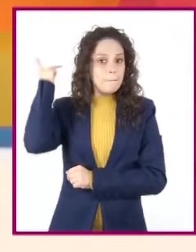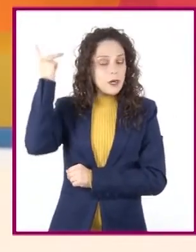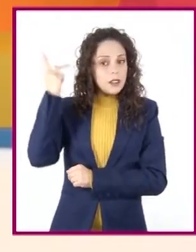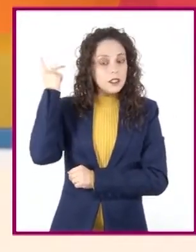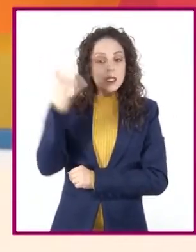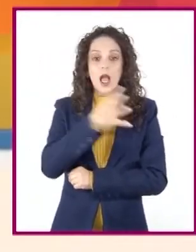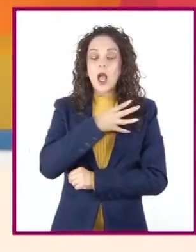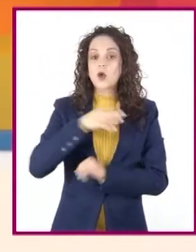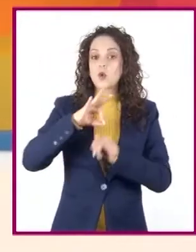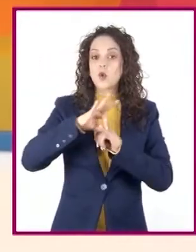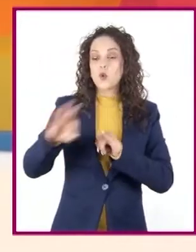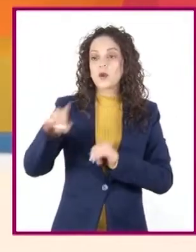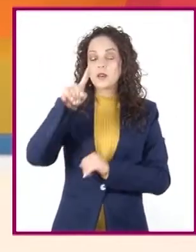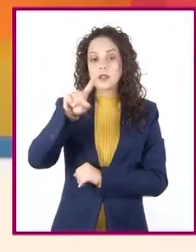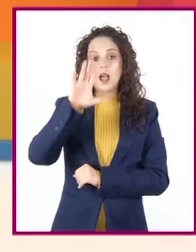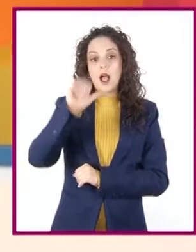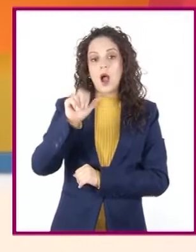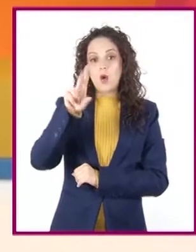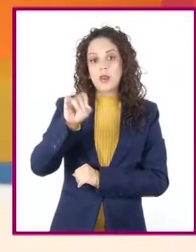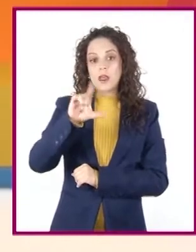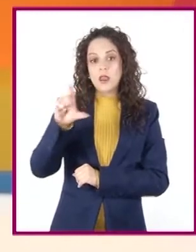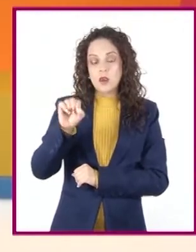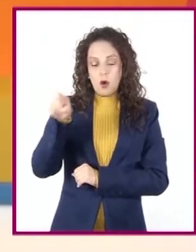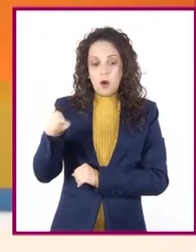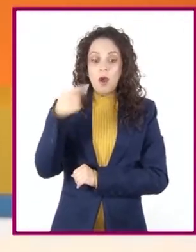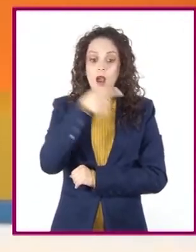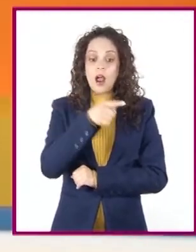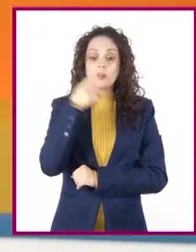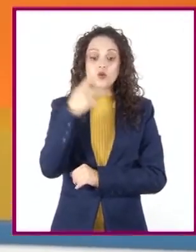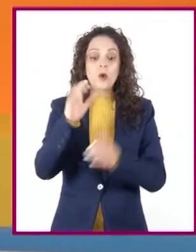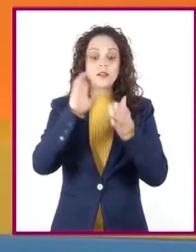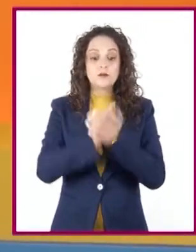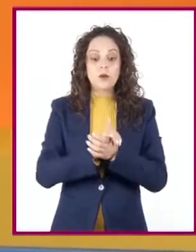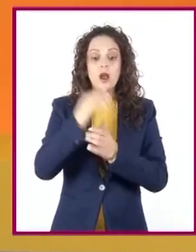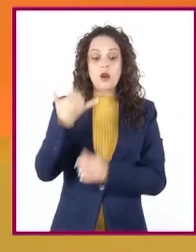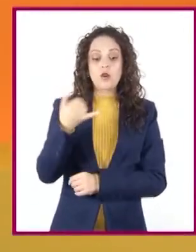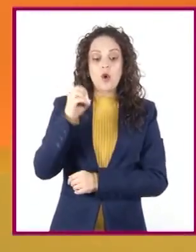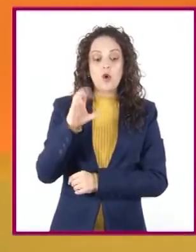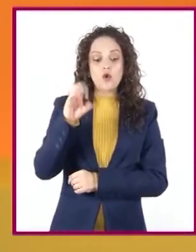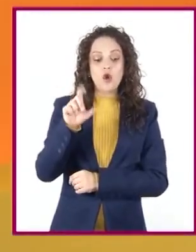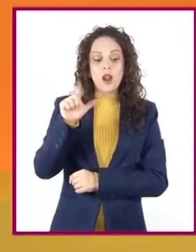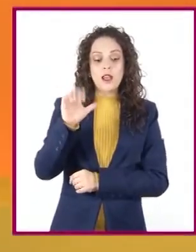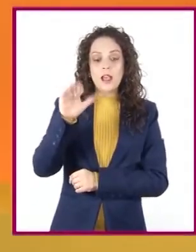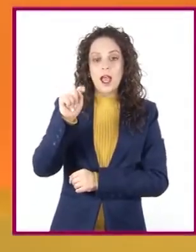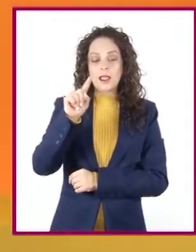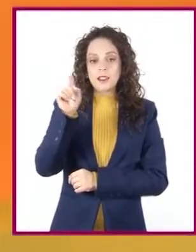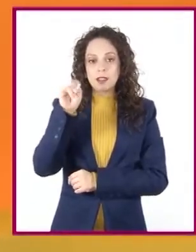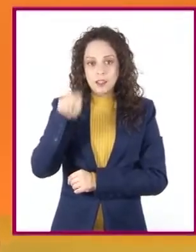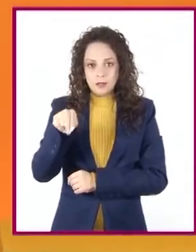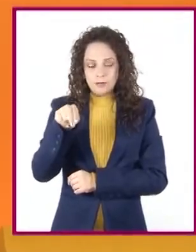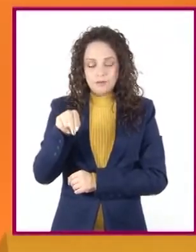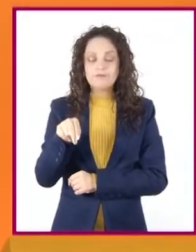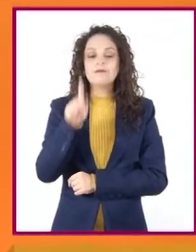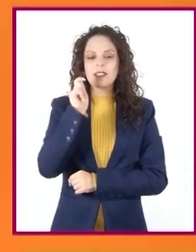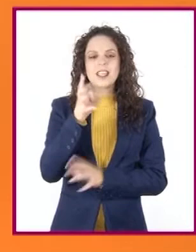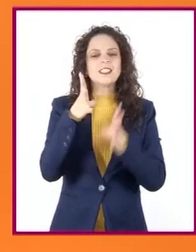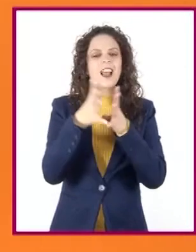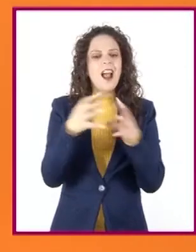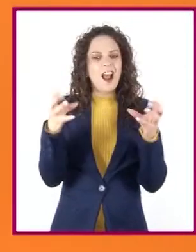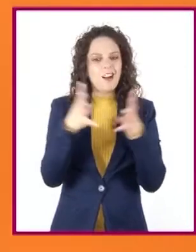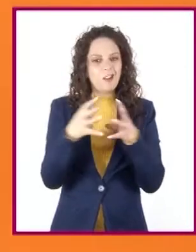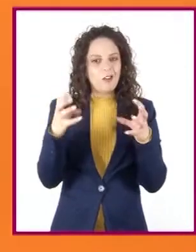zapoteca, Cosijoesa, y de su esposa la gentil Coyolicatzin, copo de algodón, hija a su vez